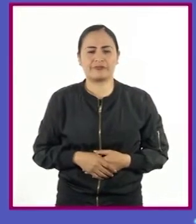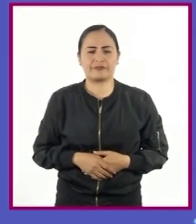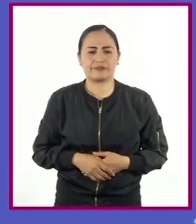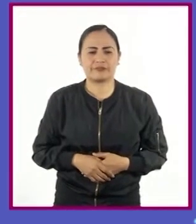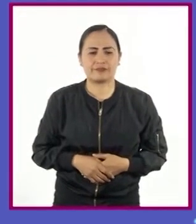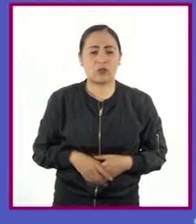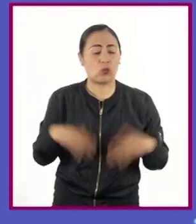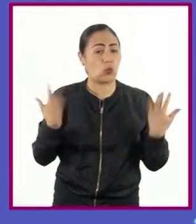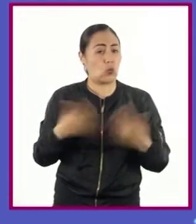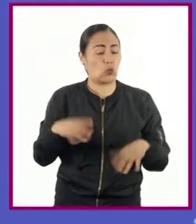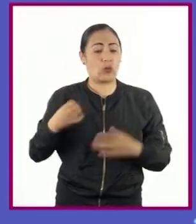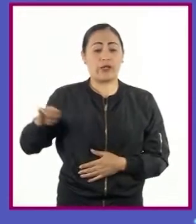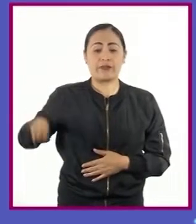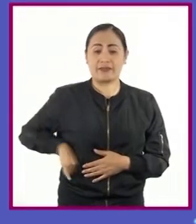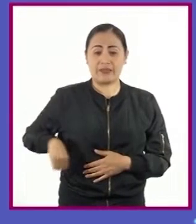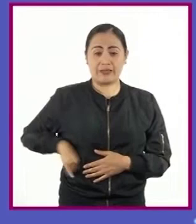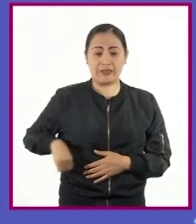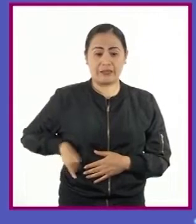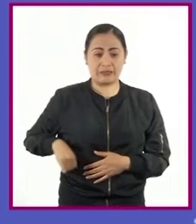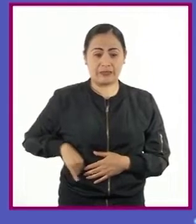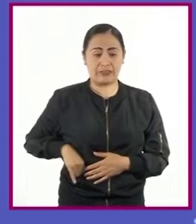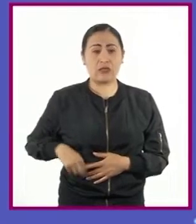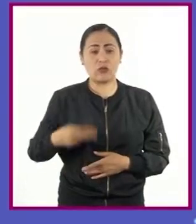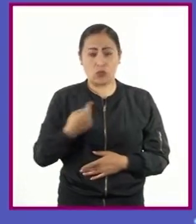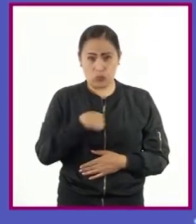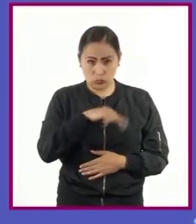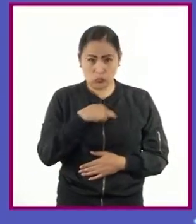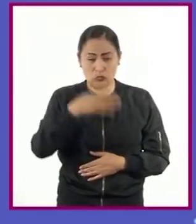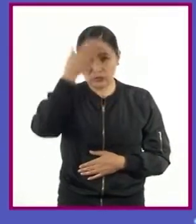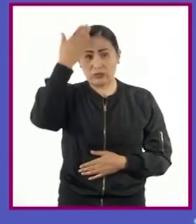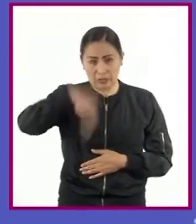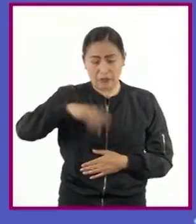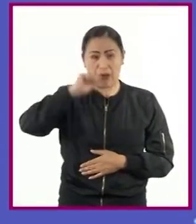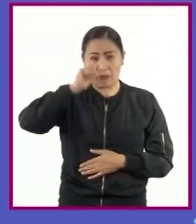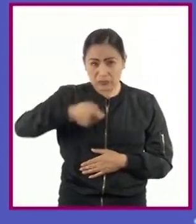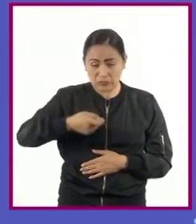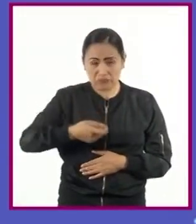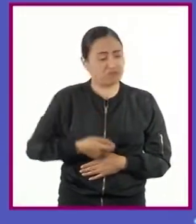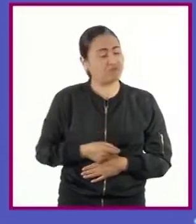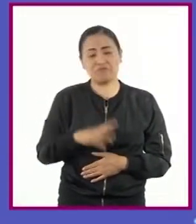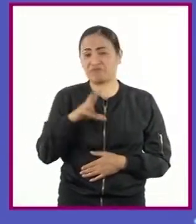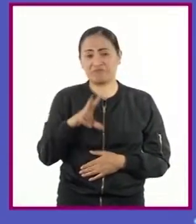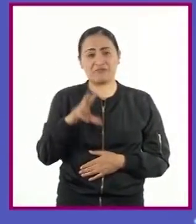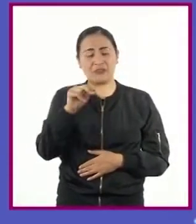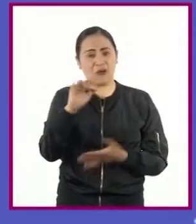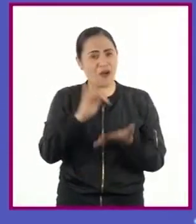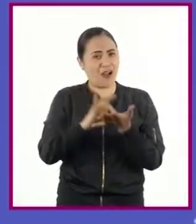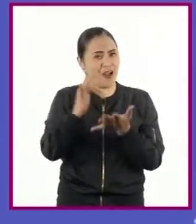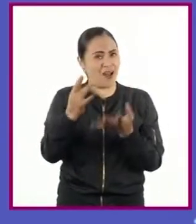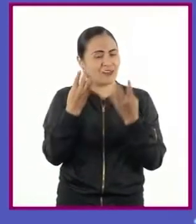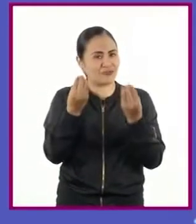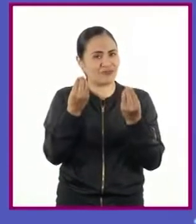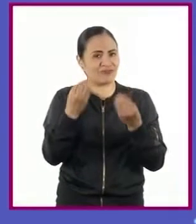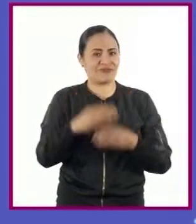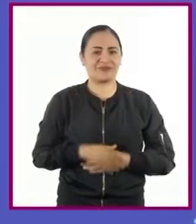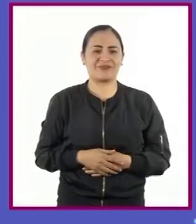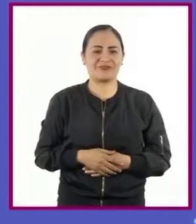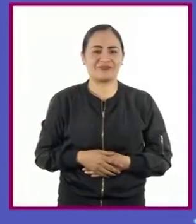¡Qué interesante! Creo que no todos sabíamos su significado preciso. ¡Muchas gracias!